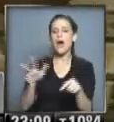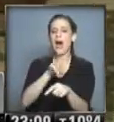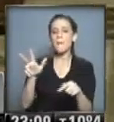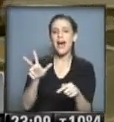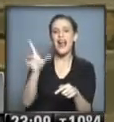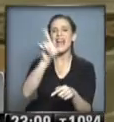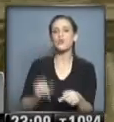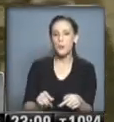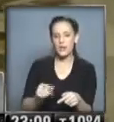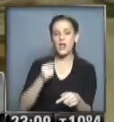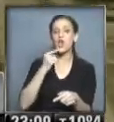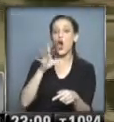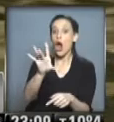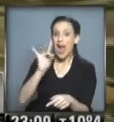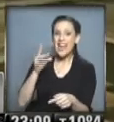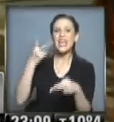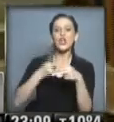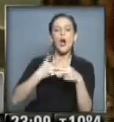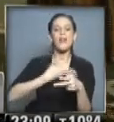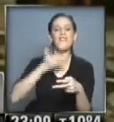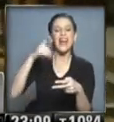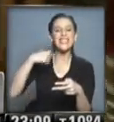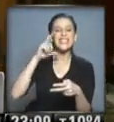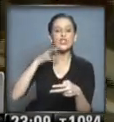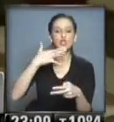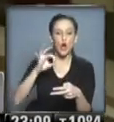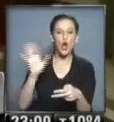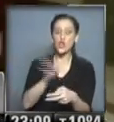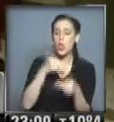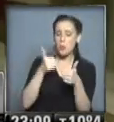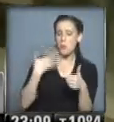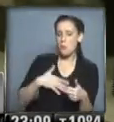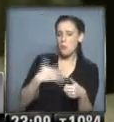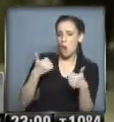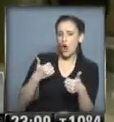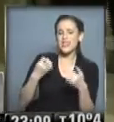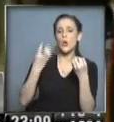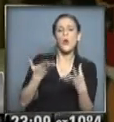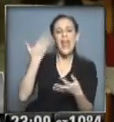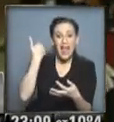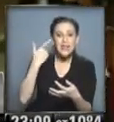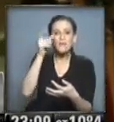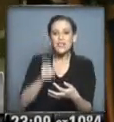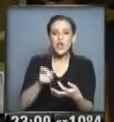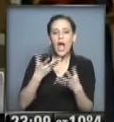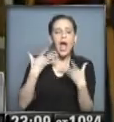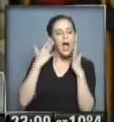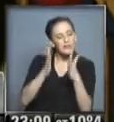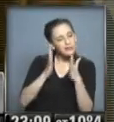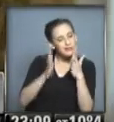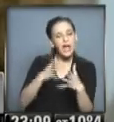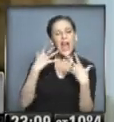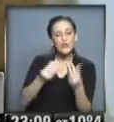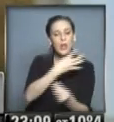el nombre de francisco que es un santo que veneramos porque se dedicó a los pobres a la naturaleza y a los más vulnerables dijo el mandatario